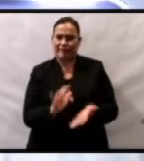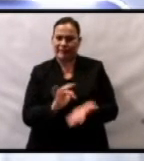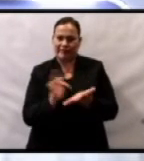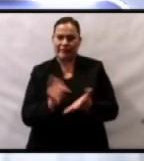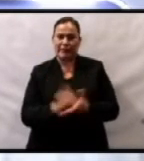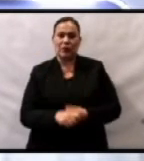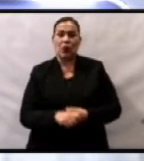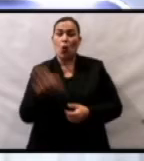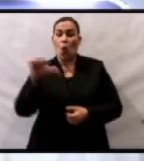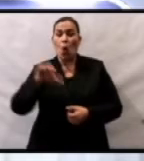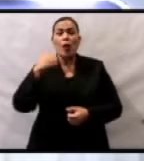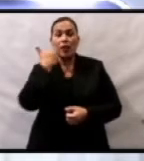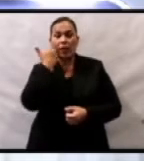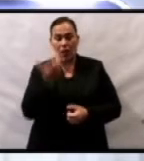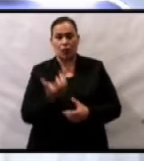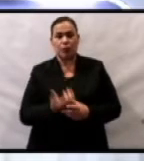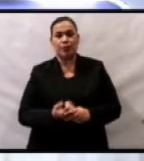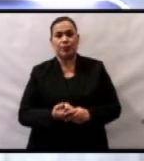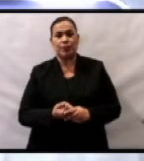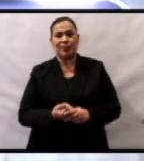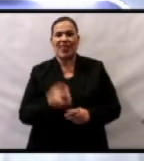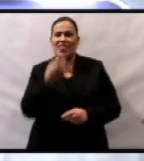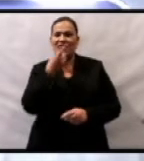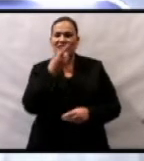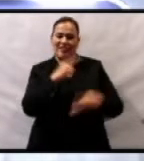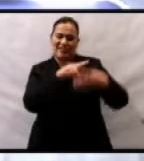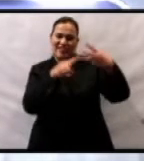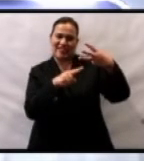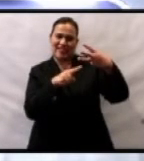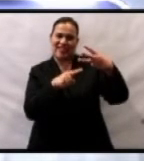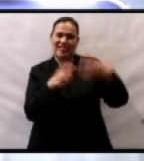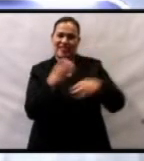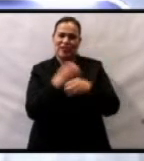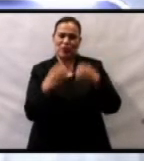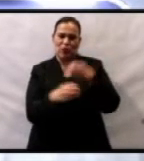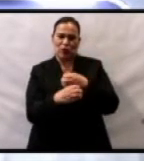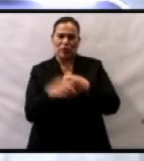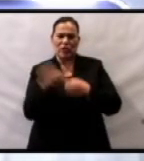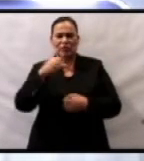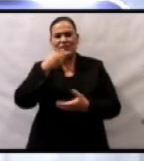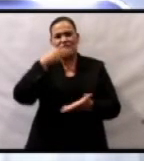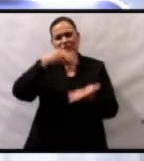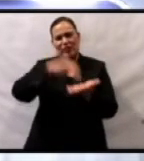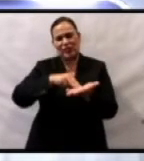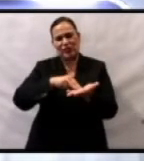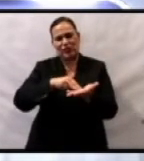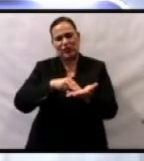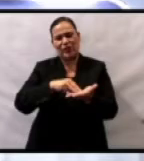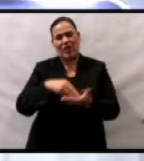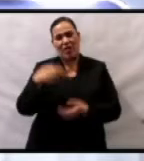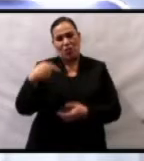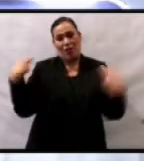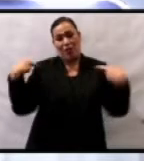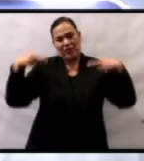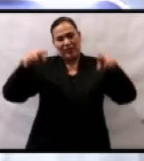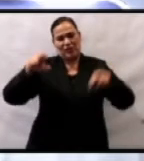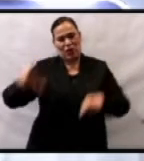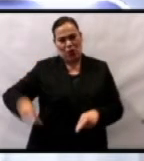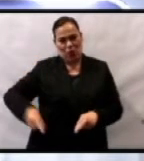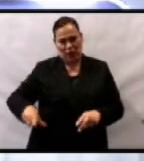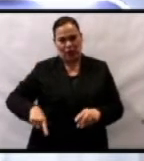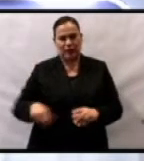Hoy quisiera decir tres cosas en este mensaje en nombre del gobernador. Y primero